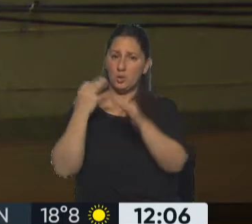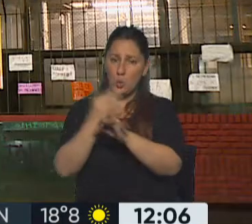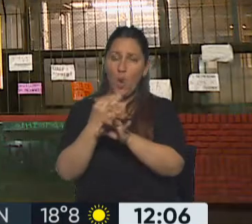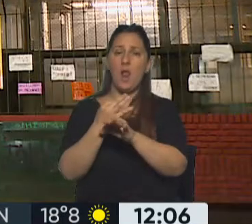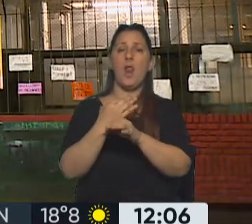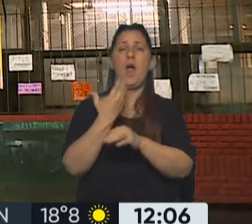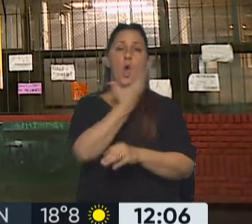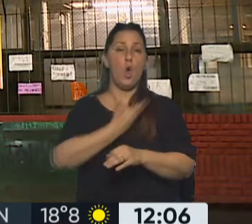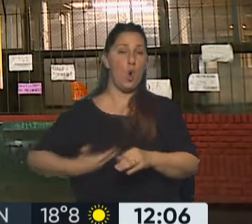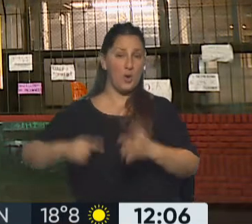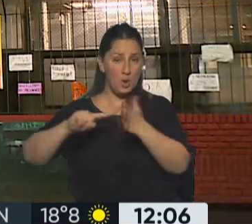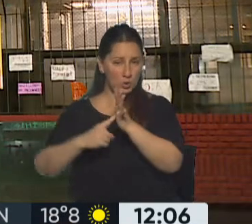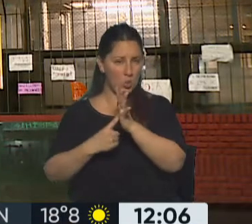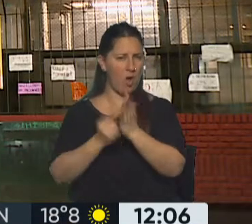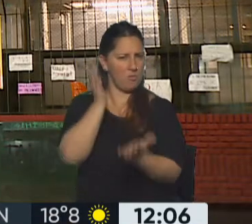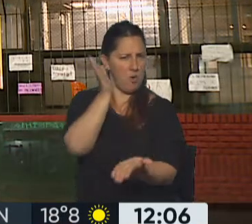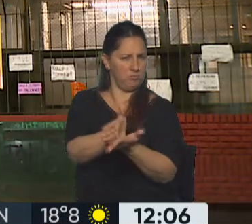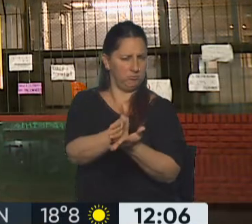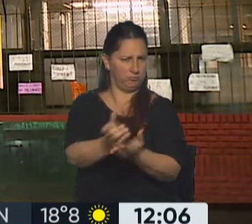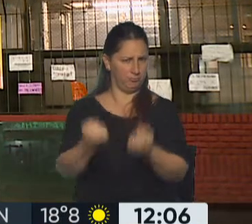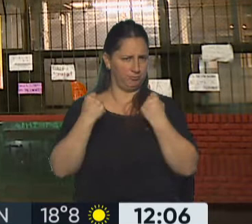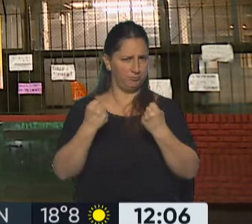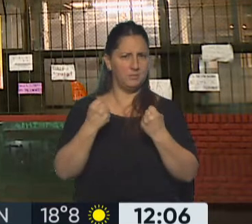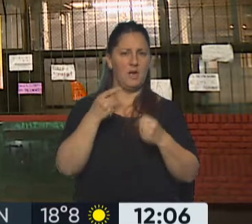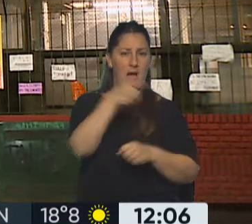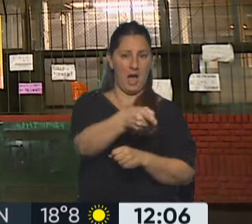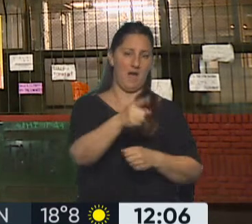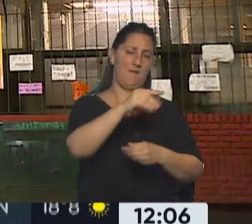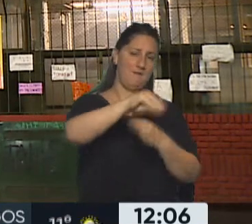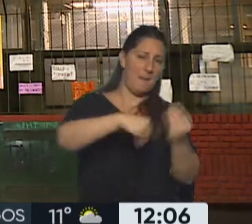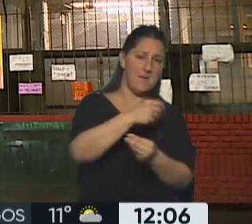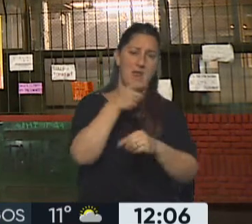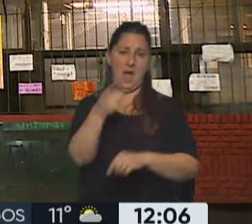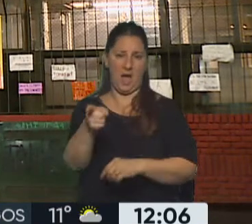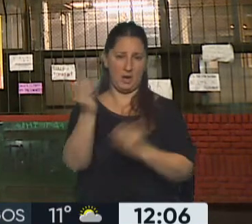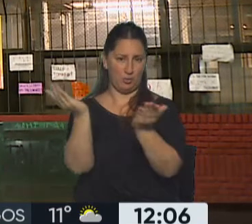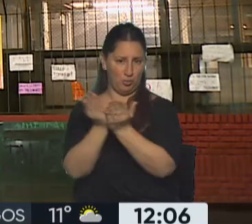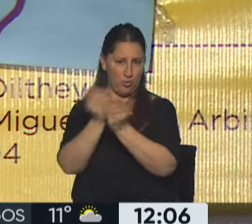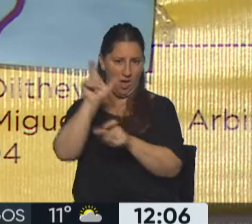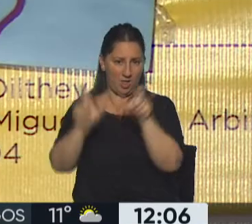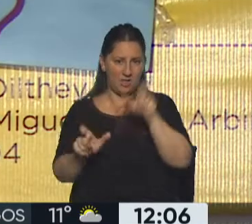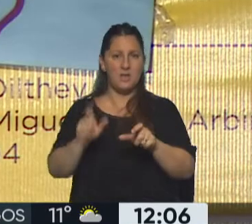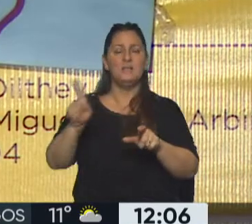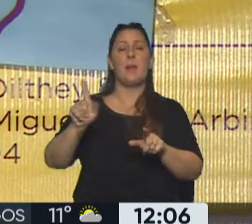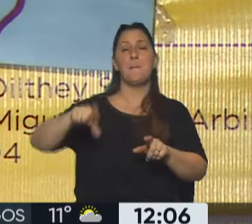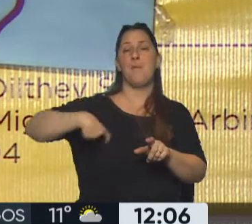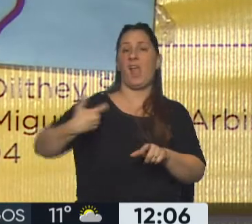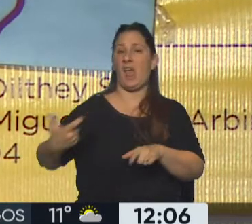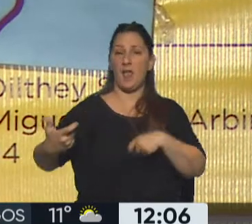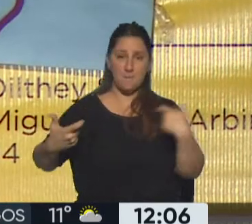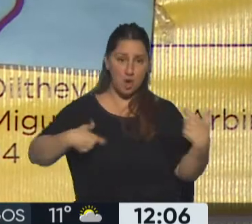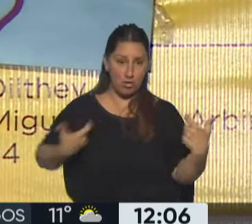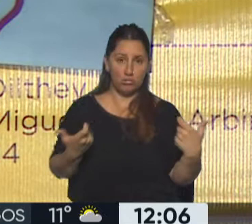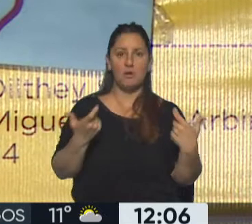gobierno de la ciudad que endurece su postura hacia los estudiantes y hacia los padres, y por otro lado los gremios que también